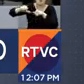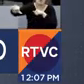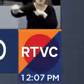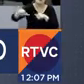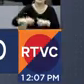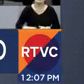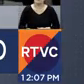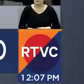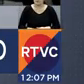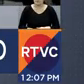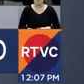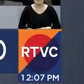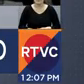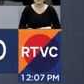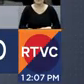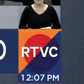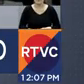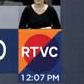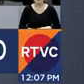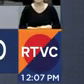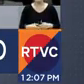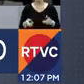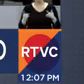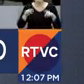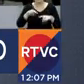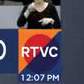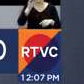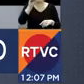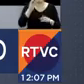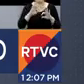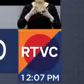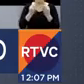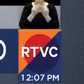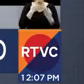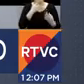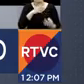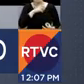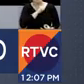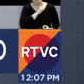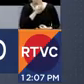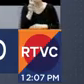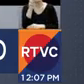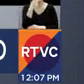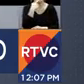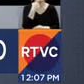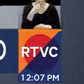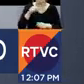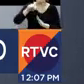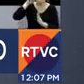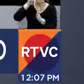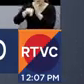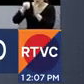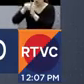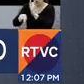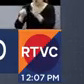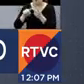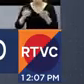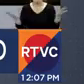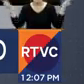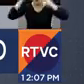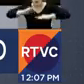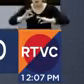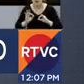condena. También reiteramos que la familia dice que lamenta que la fiscalía no le haya imputado a Jonier el delito